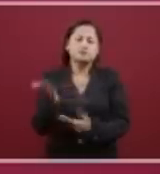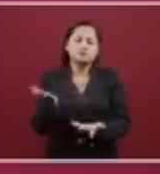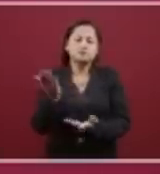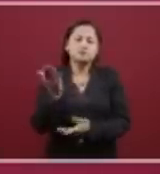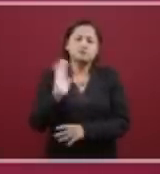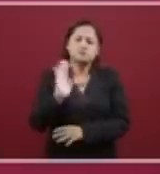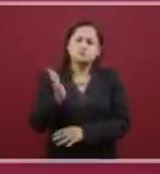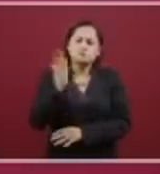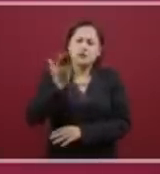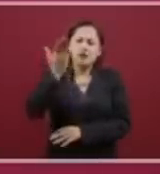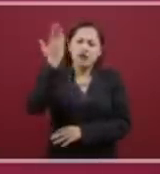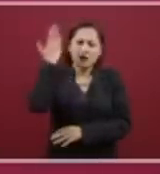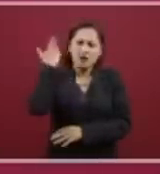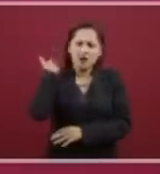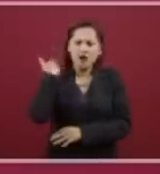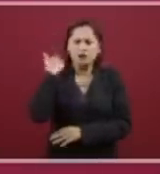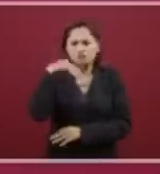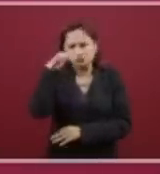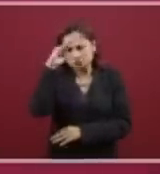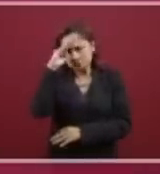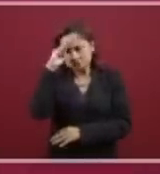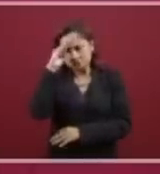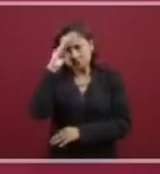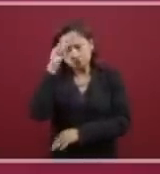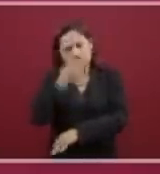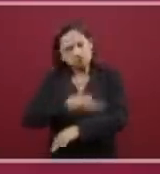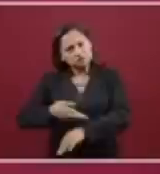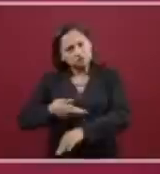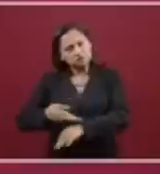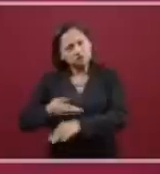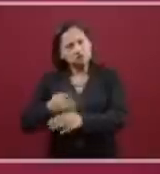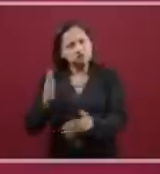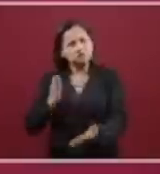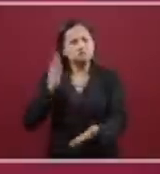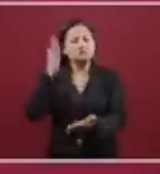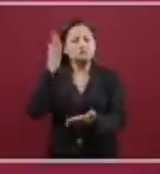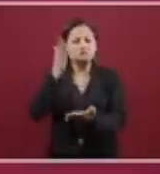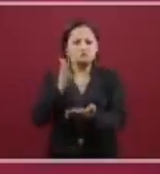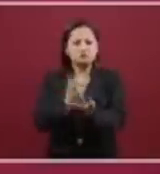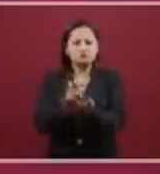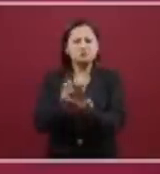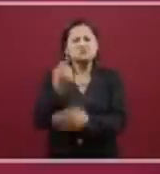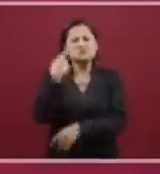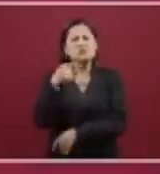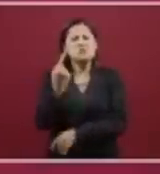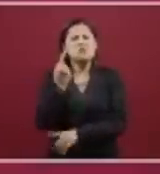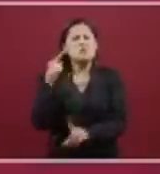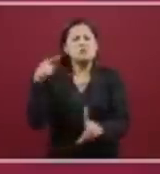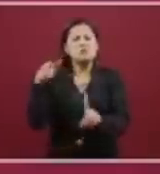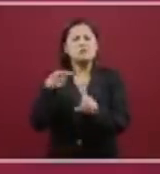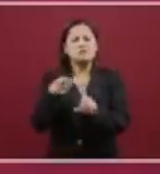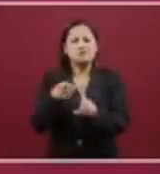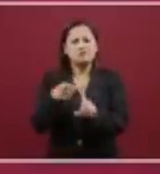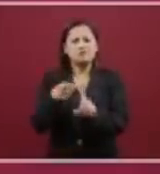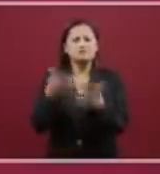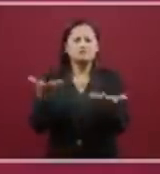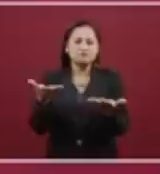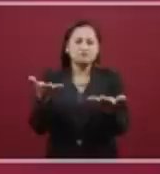hacer este recorrido que tiene que ver con el desarrollo de esa región